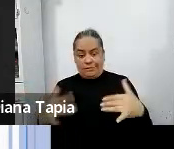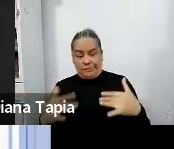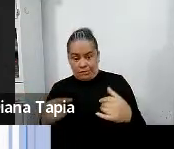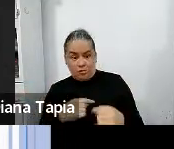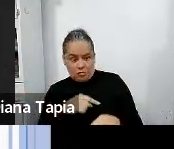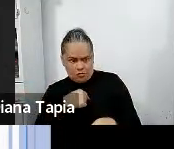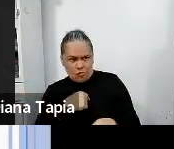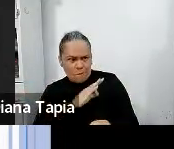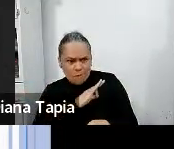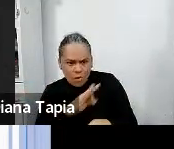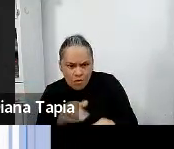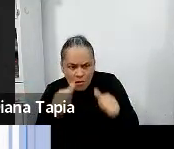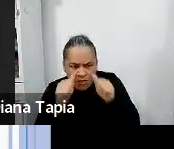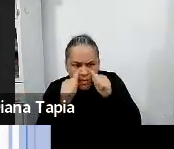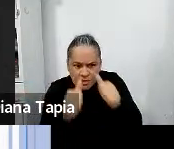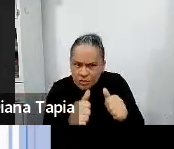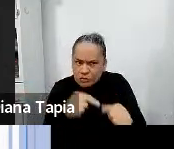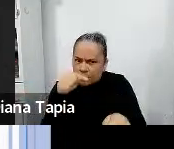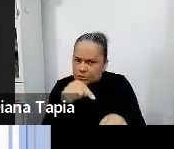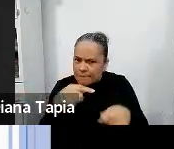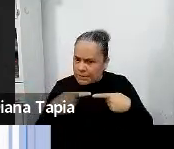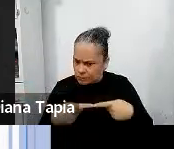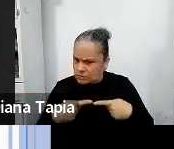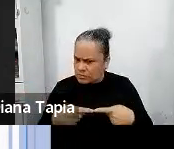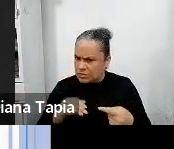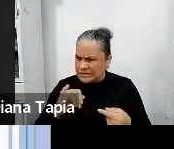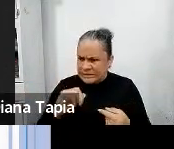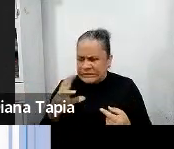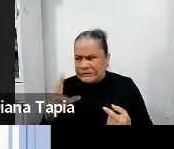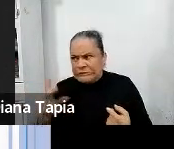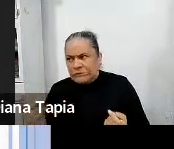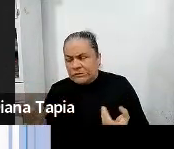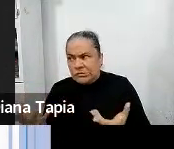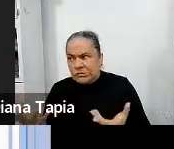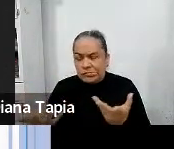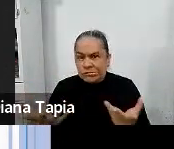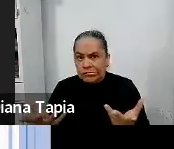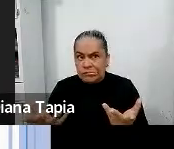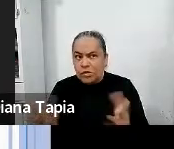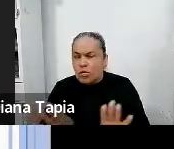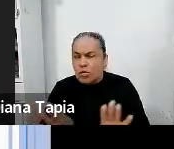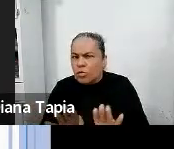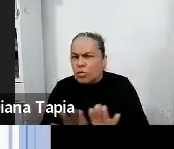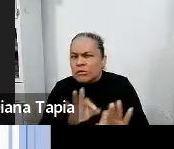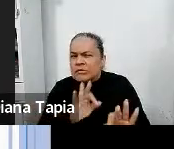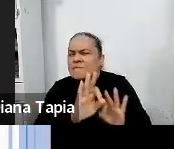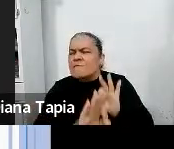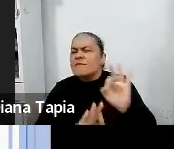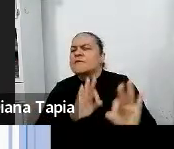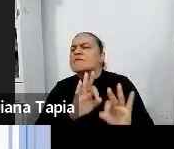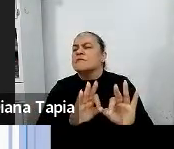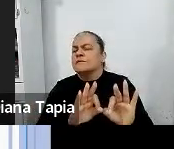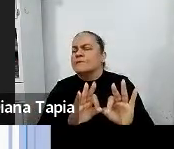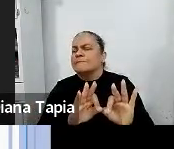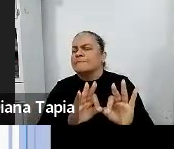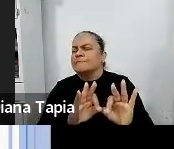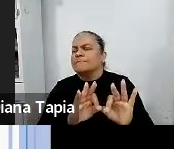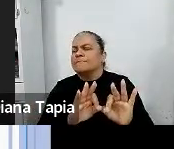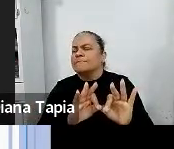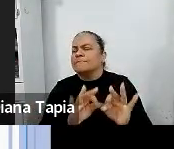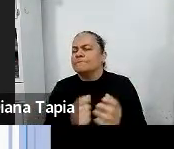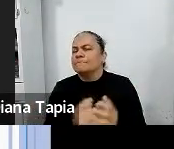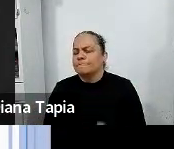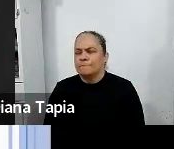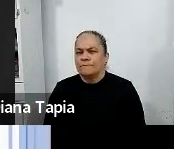hacer? ¿Cómo le voy a hacer? ¿Sí? ¿Qué hago? Entonces, normalmente, digo, y eso ya en algún